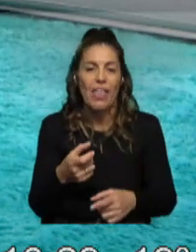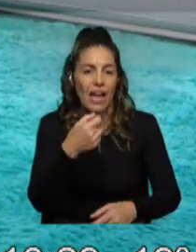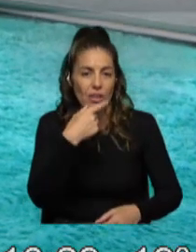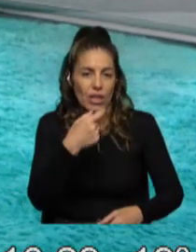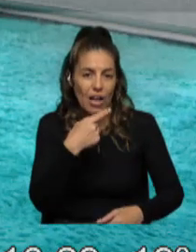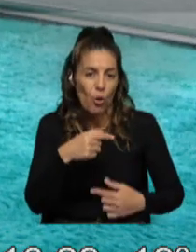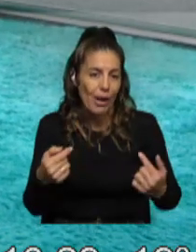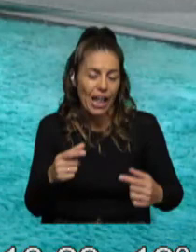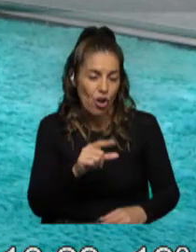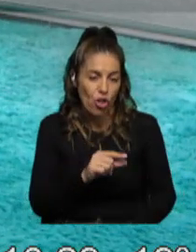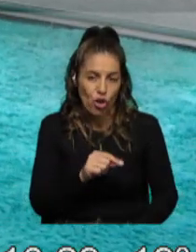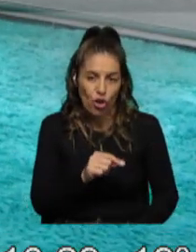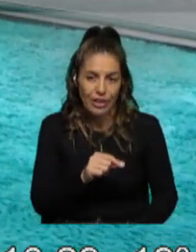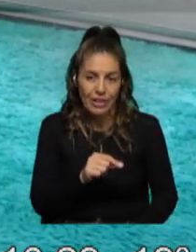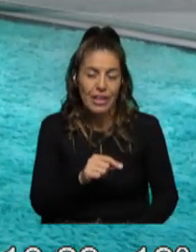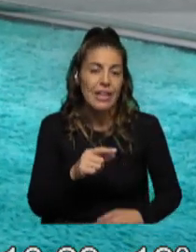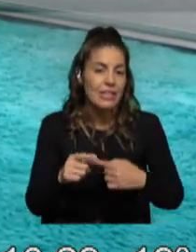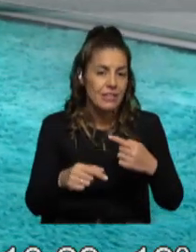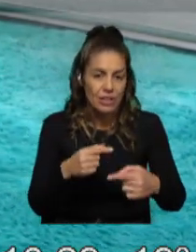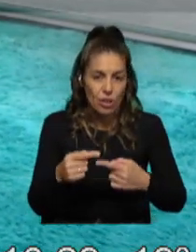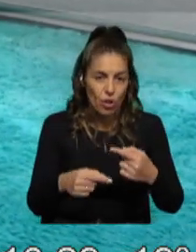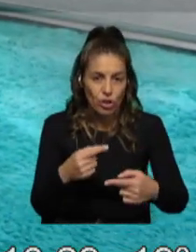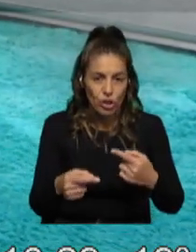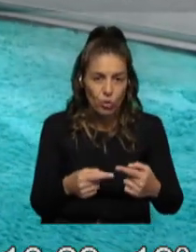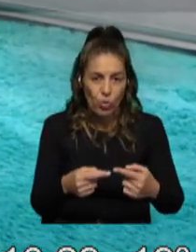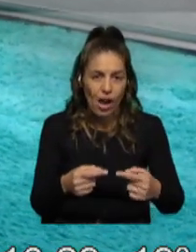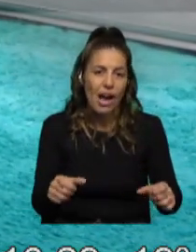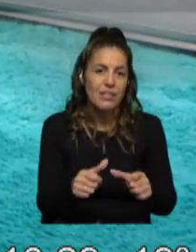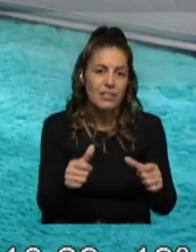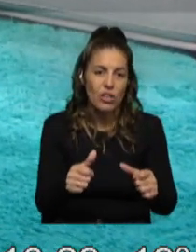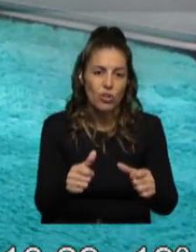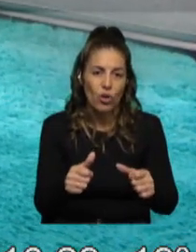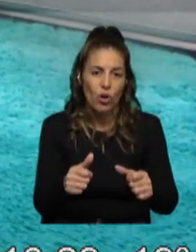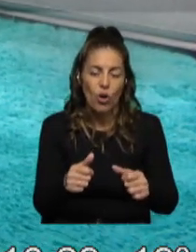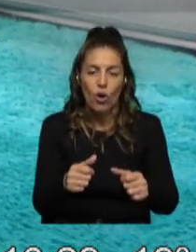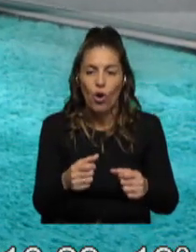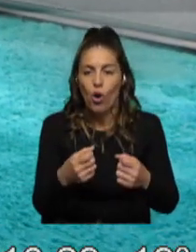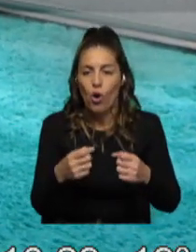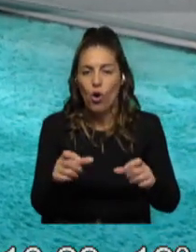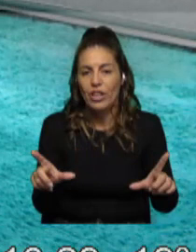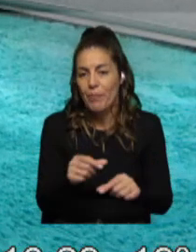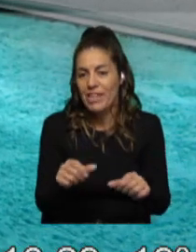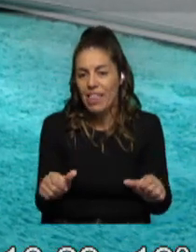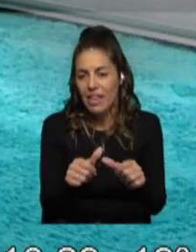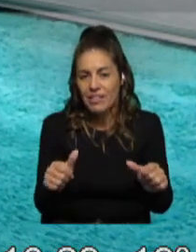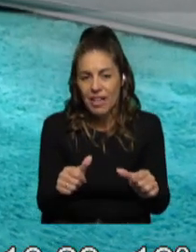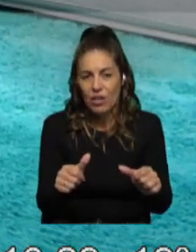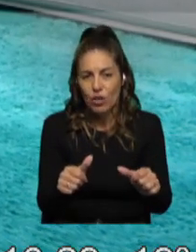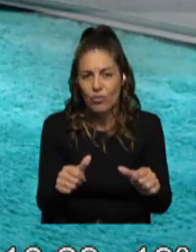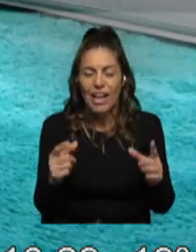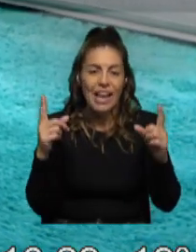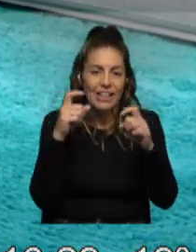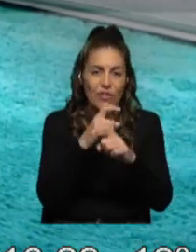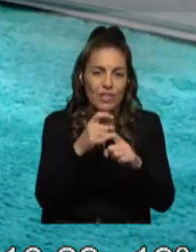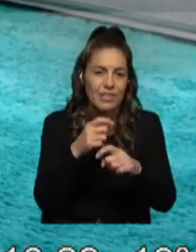posibles cistitis. Si vos dejás de hacerlo en determinados lugares y por lo menos lo reagrupás en unos... Bueno, es difícil que un